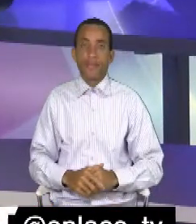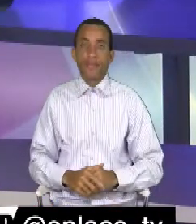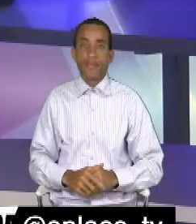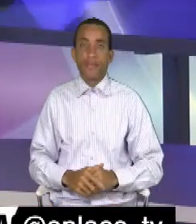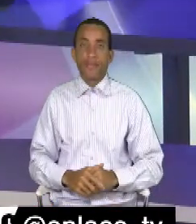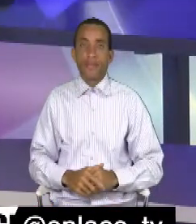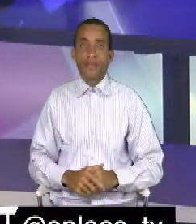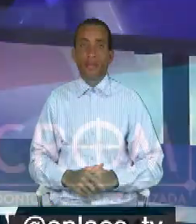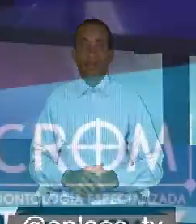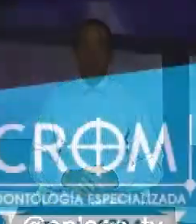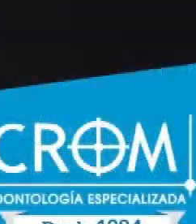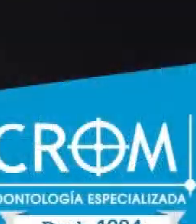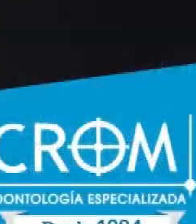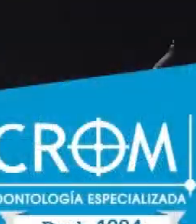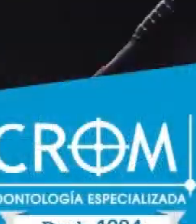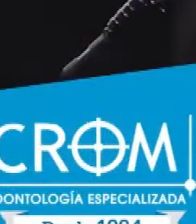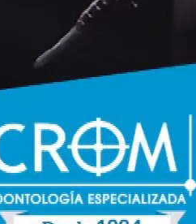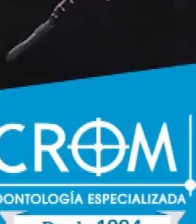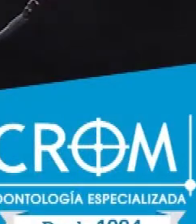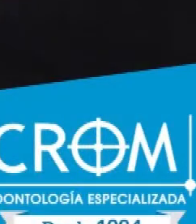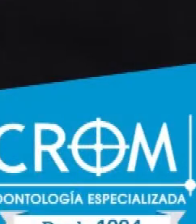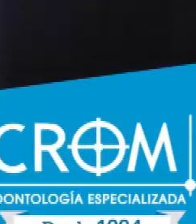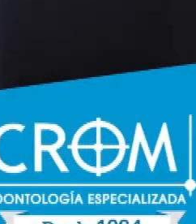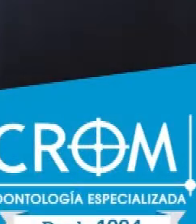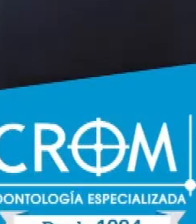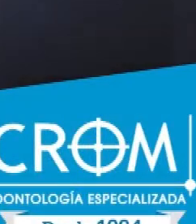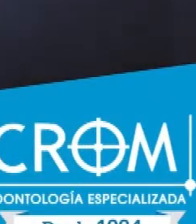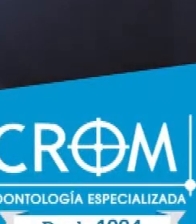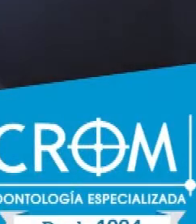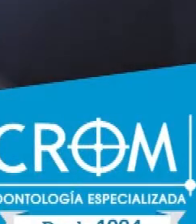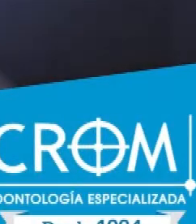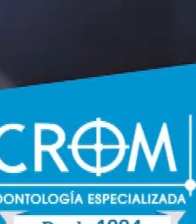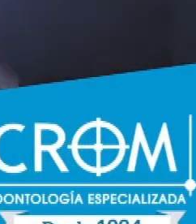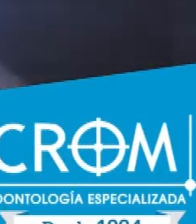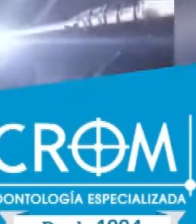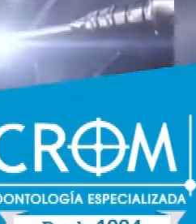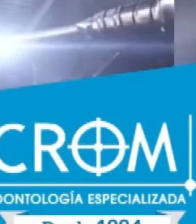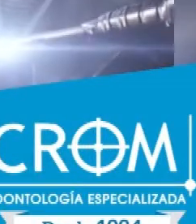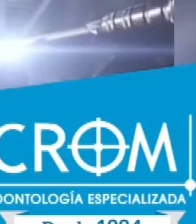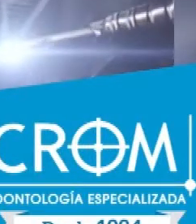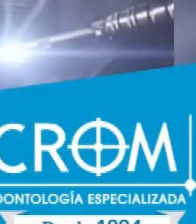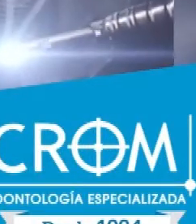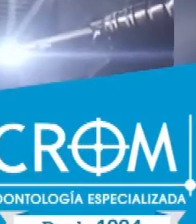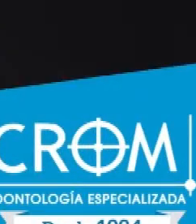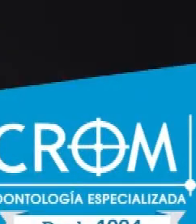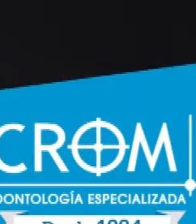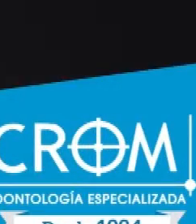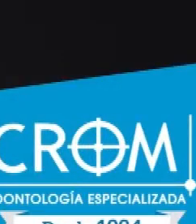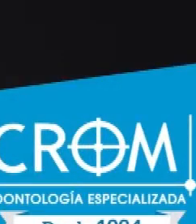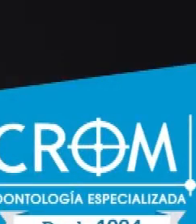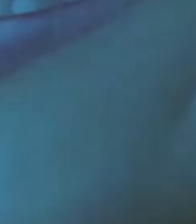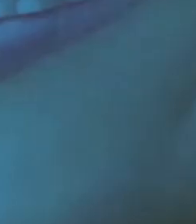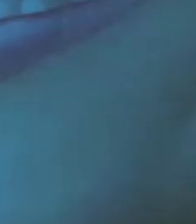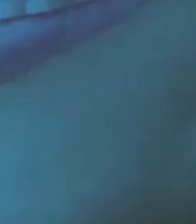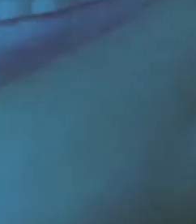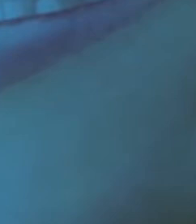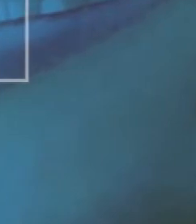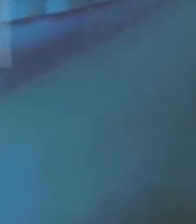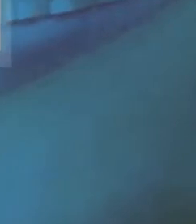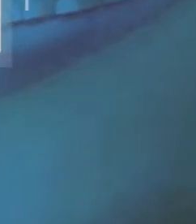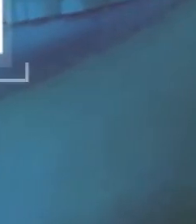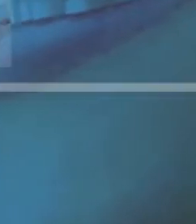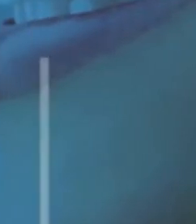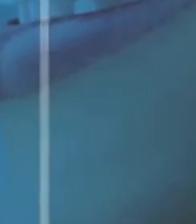Invisalign, ortodoncia invisible, resultados muy visibles. Luzca su sonrisa, no sus brackets. Chrome es odontología